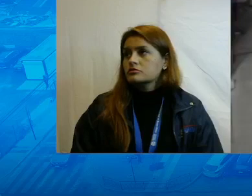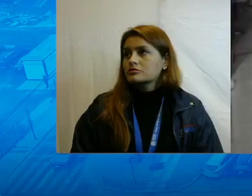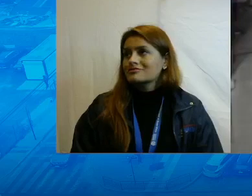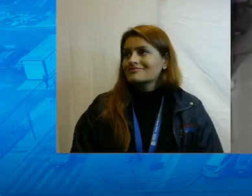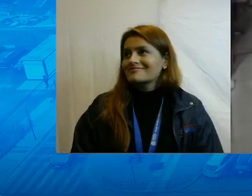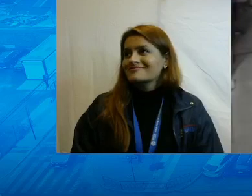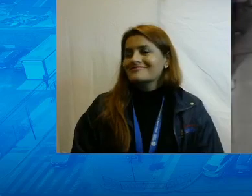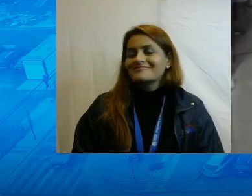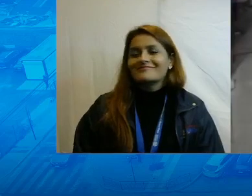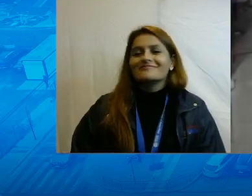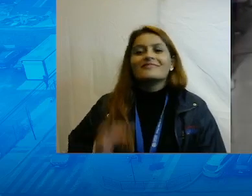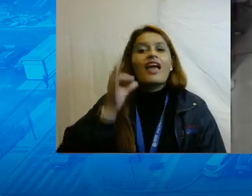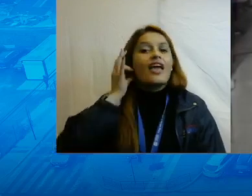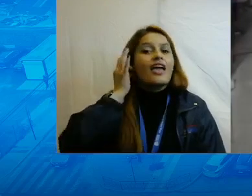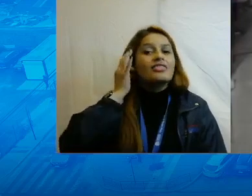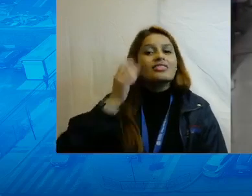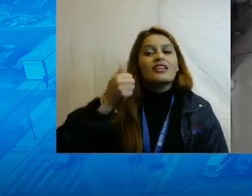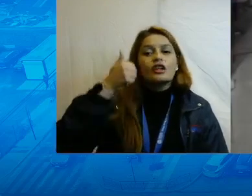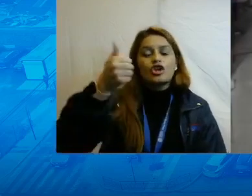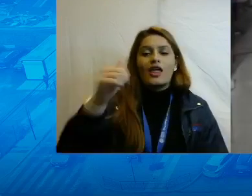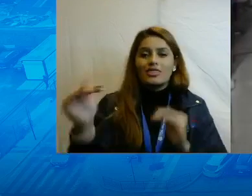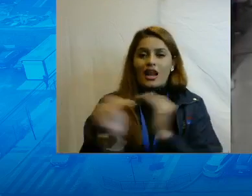¿Aló? Muy buenas tardes.